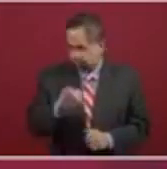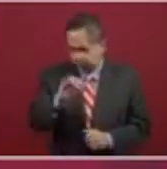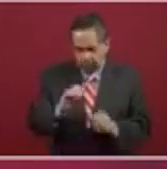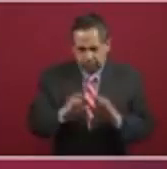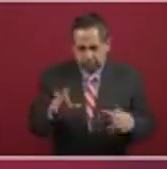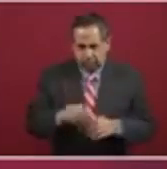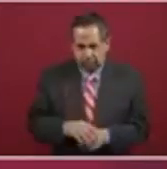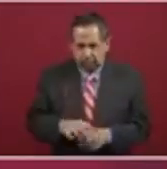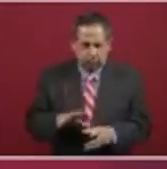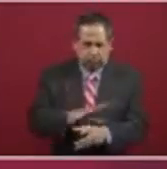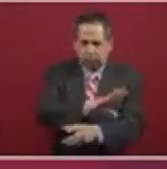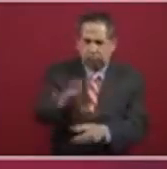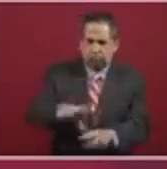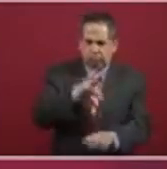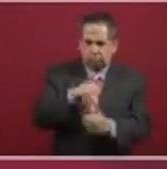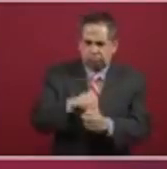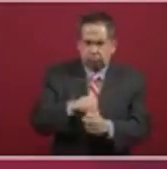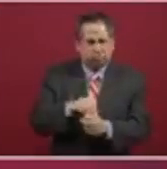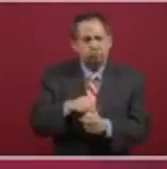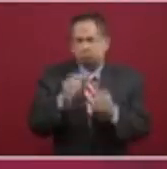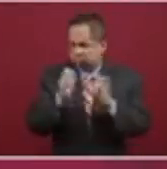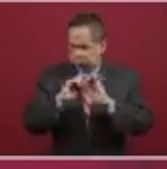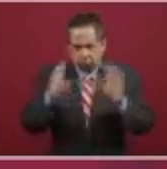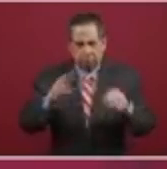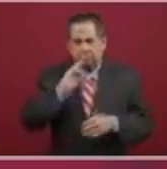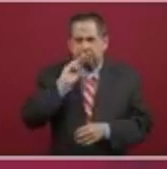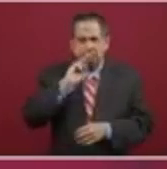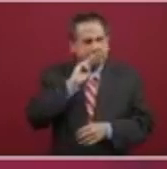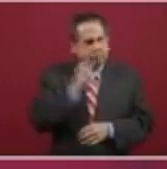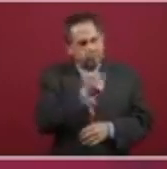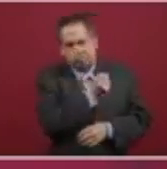que incluye a todas las mamás